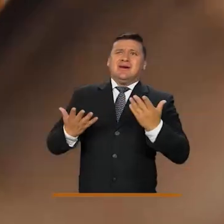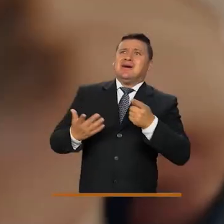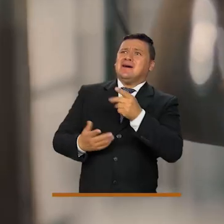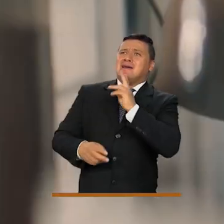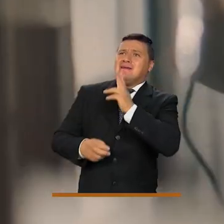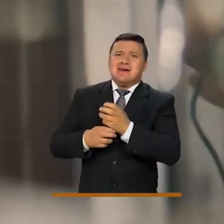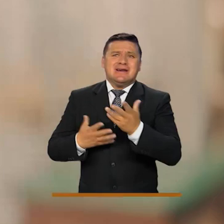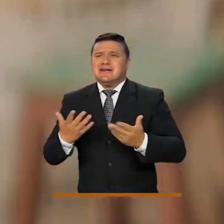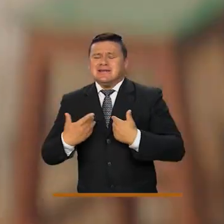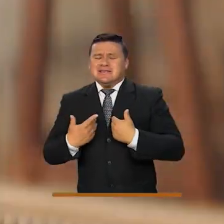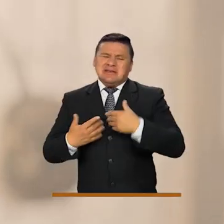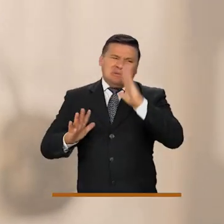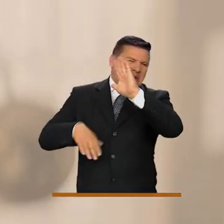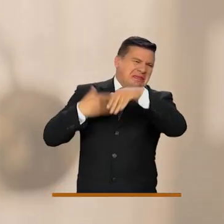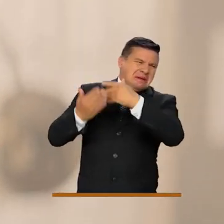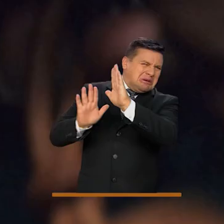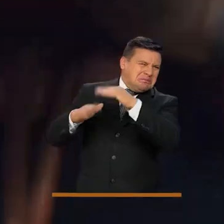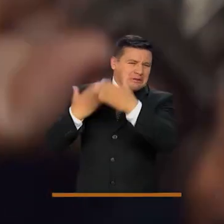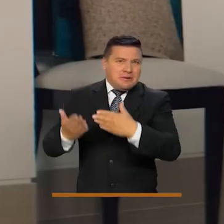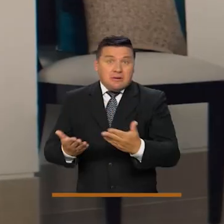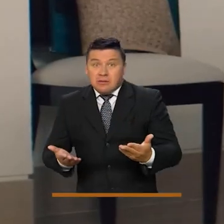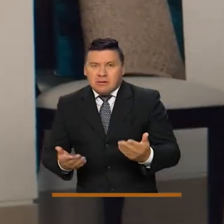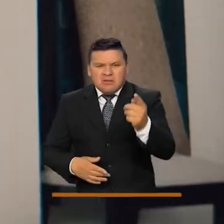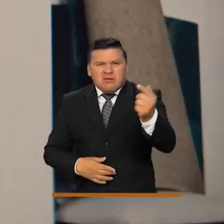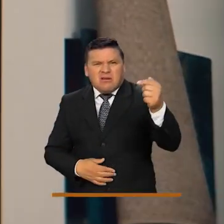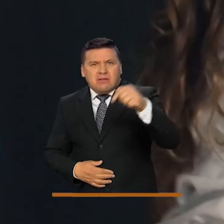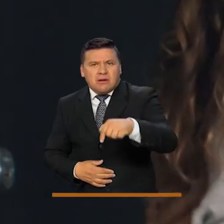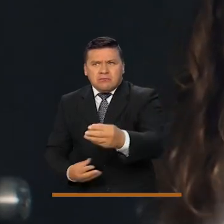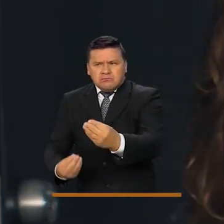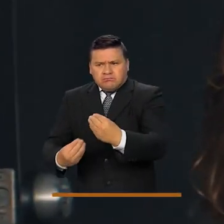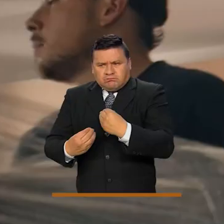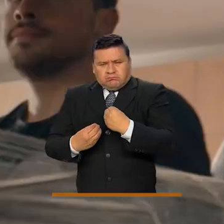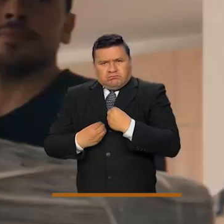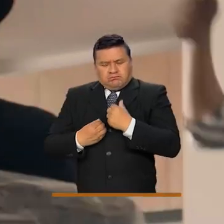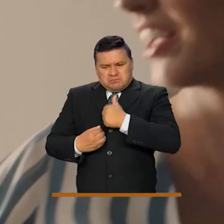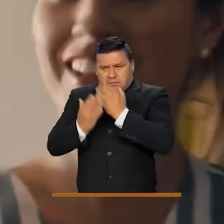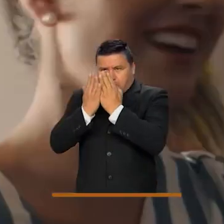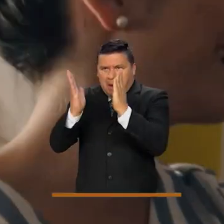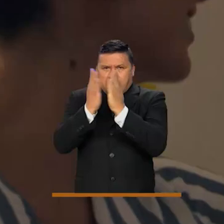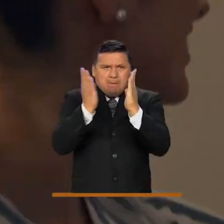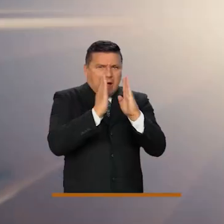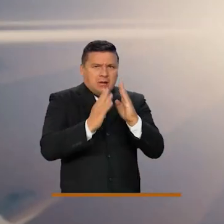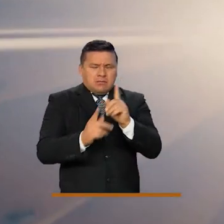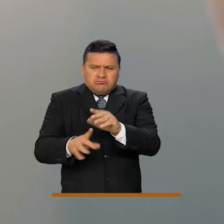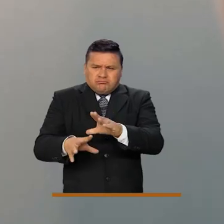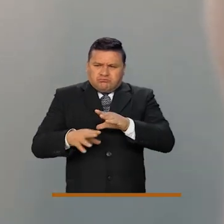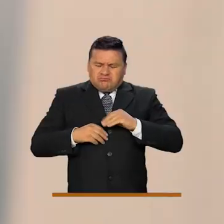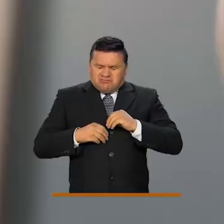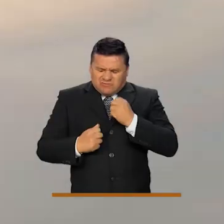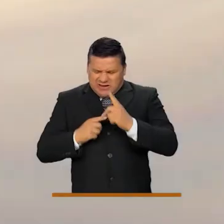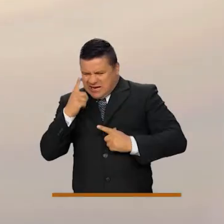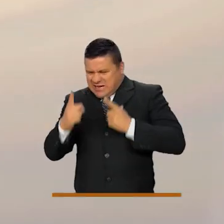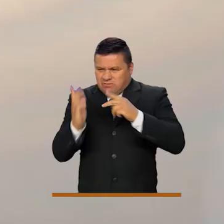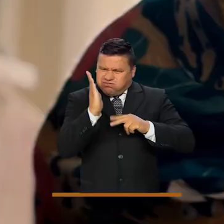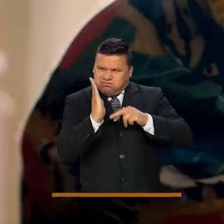merezco, los quizás luego. Viniste a abrir tus propias puertas, a subir tus propias